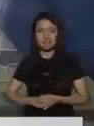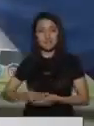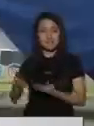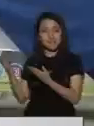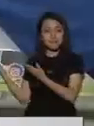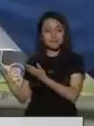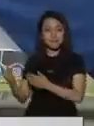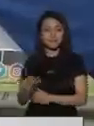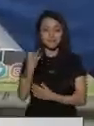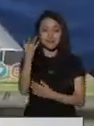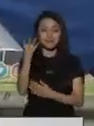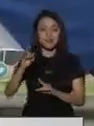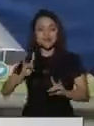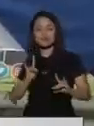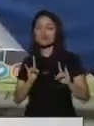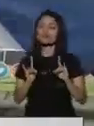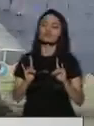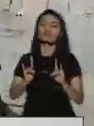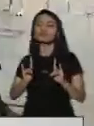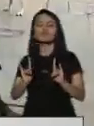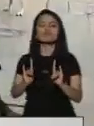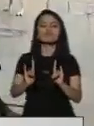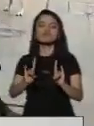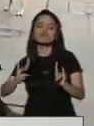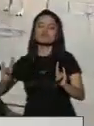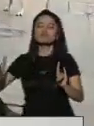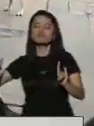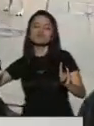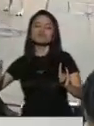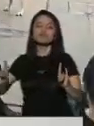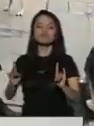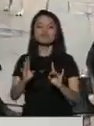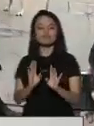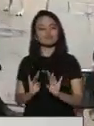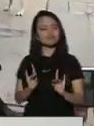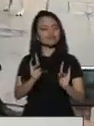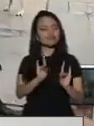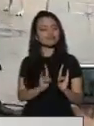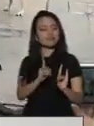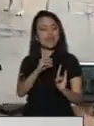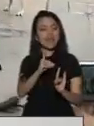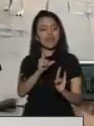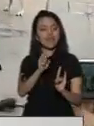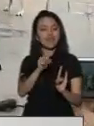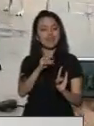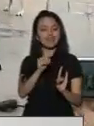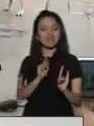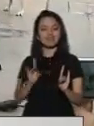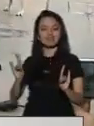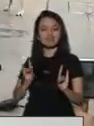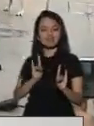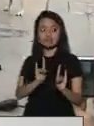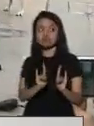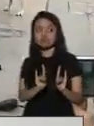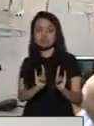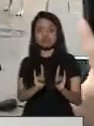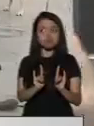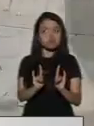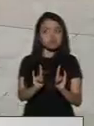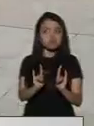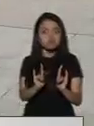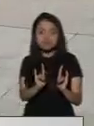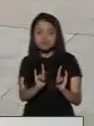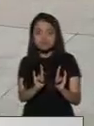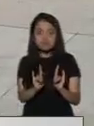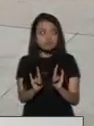4 llegaron a la formación más temprano que de costumbre. Dante estaba a la expectativa, Cobus se